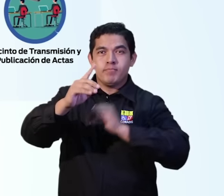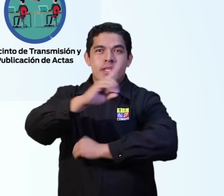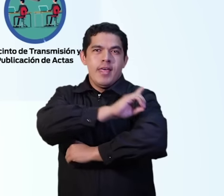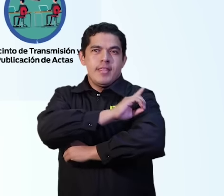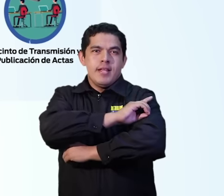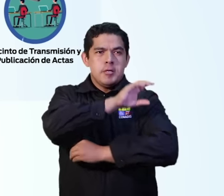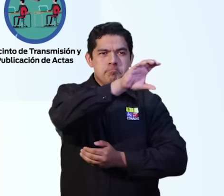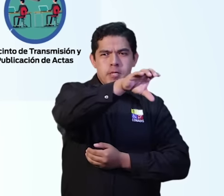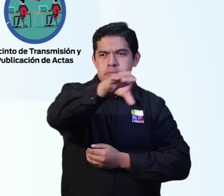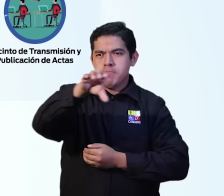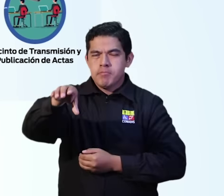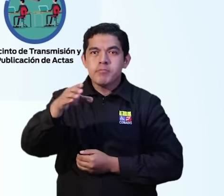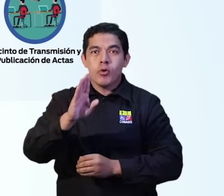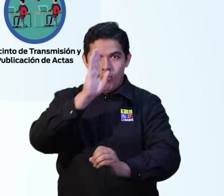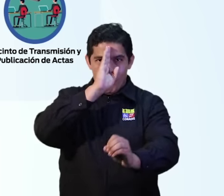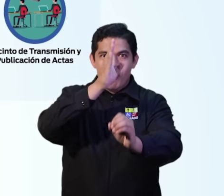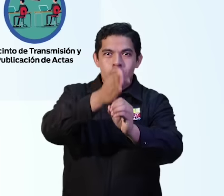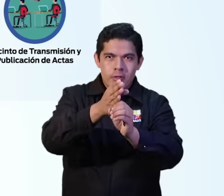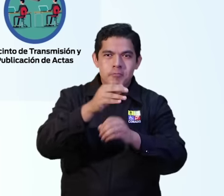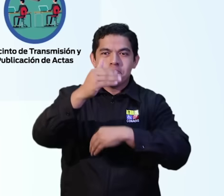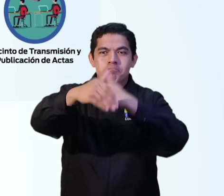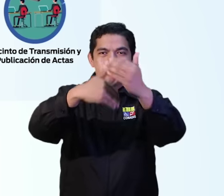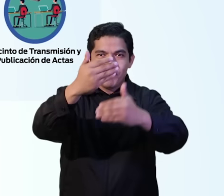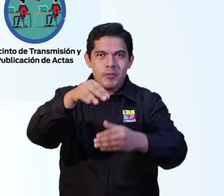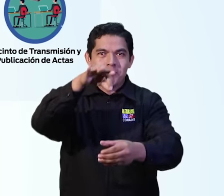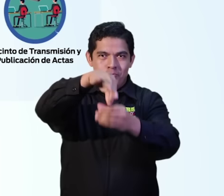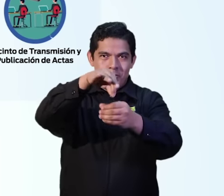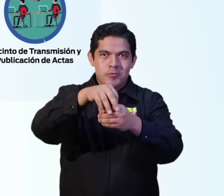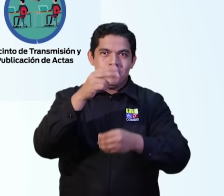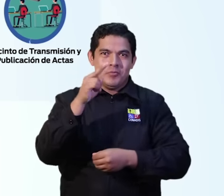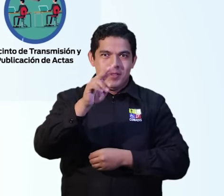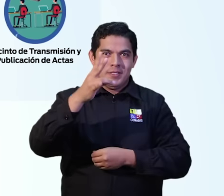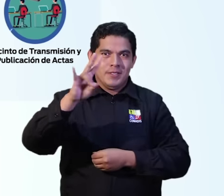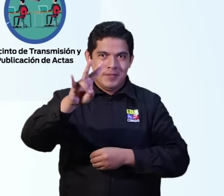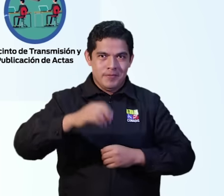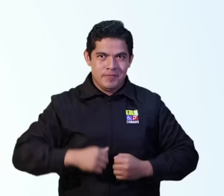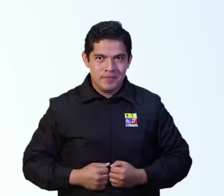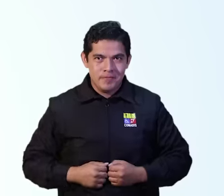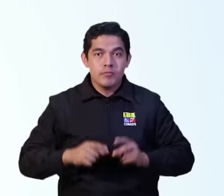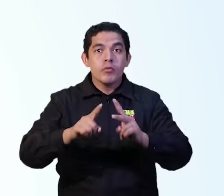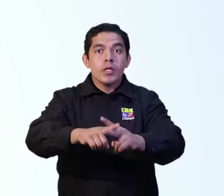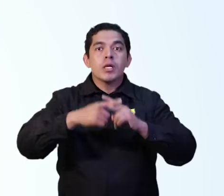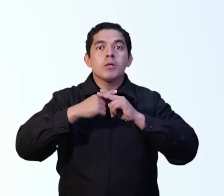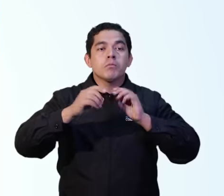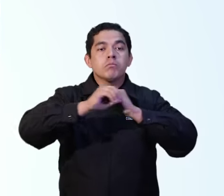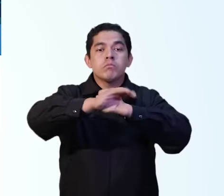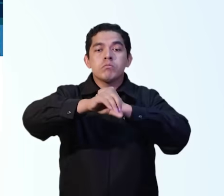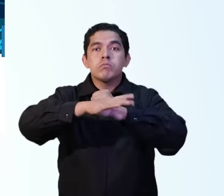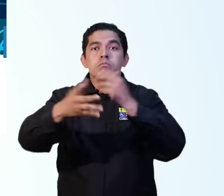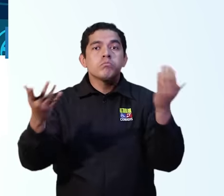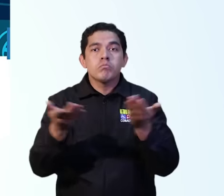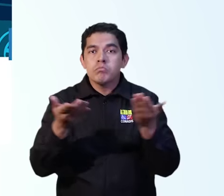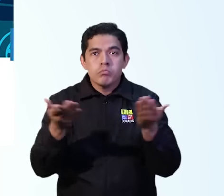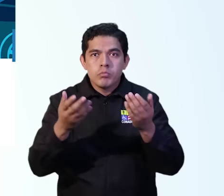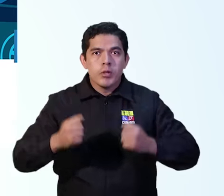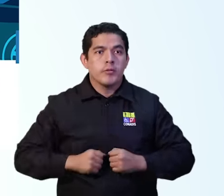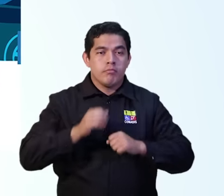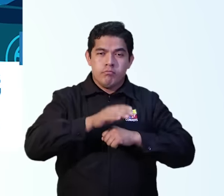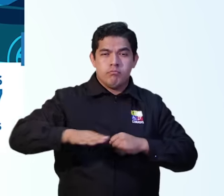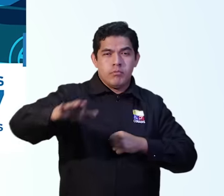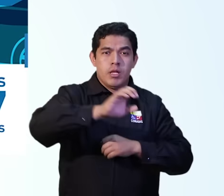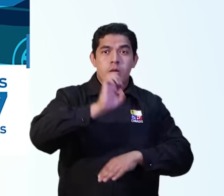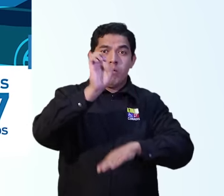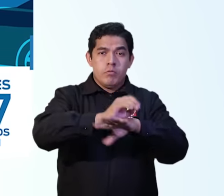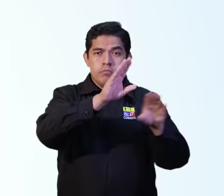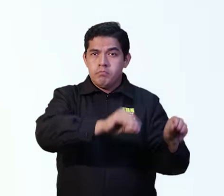de las delegaciones provinciales con miras al proceso de elecciones generales de 2017. Inició campaña de cambios de domicilio electoral